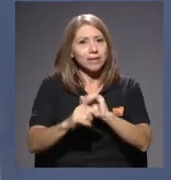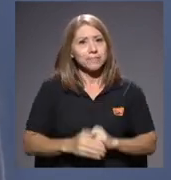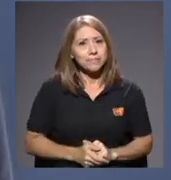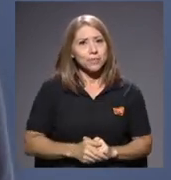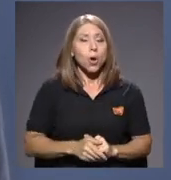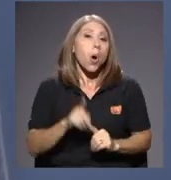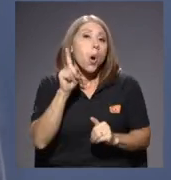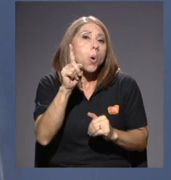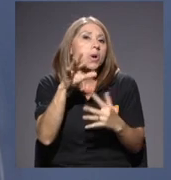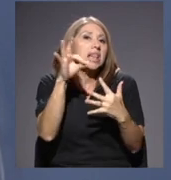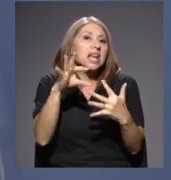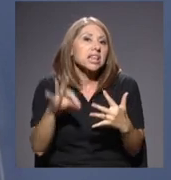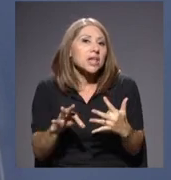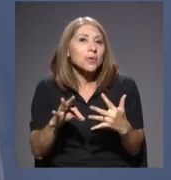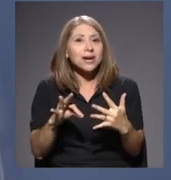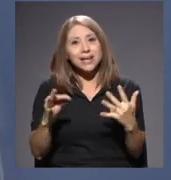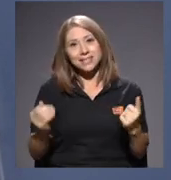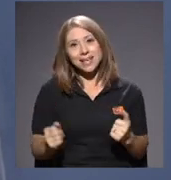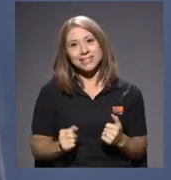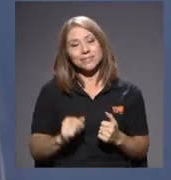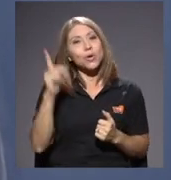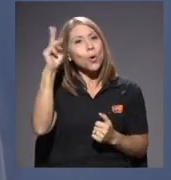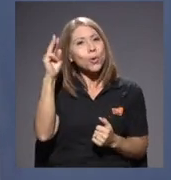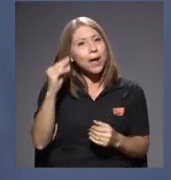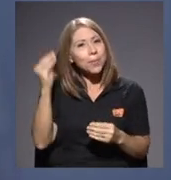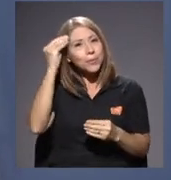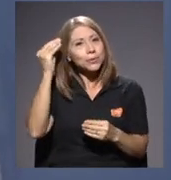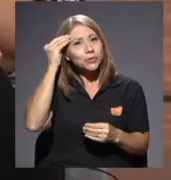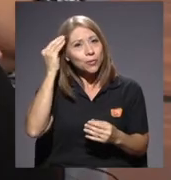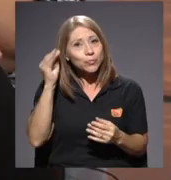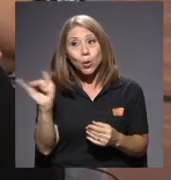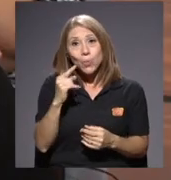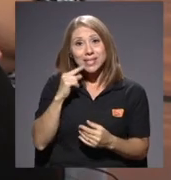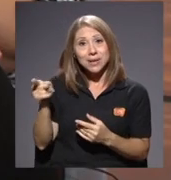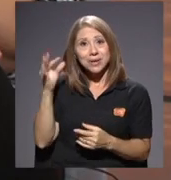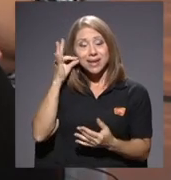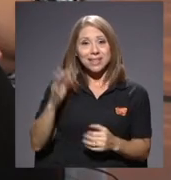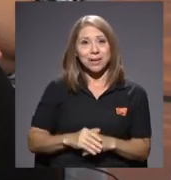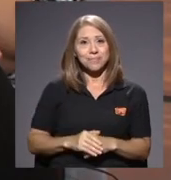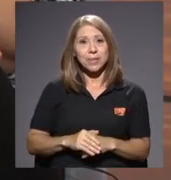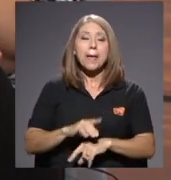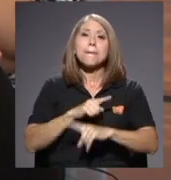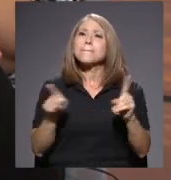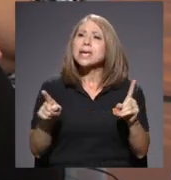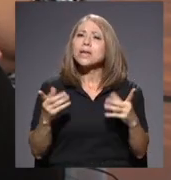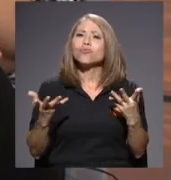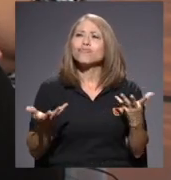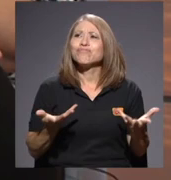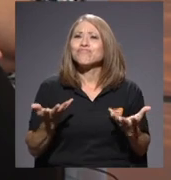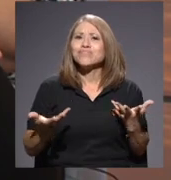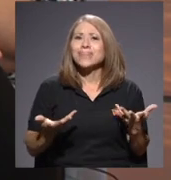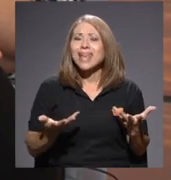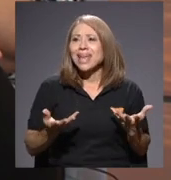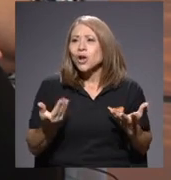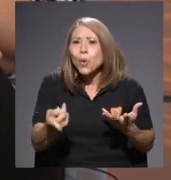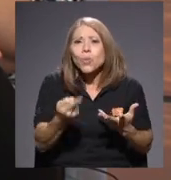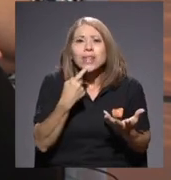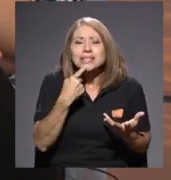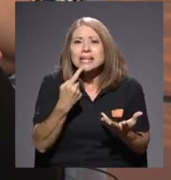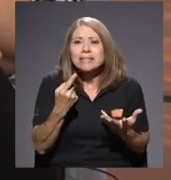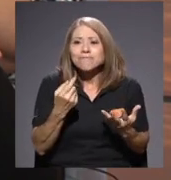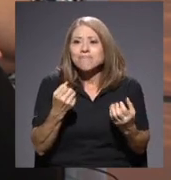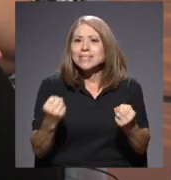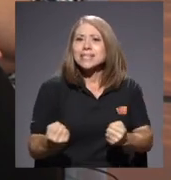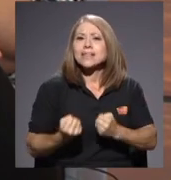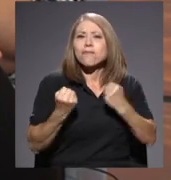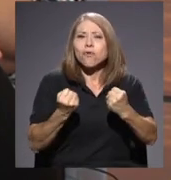una moción, como bien apuntaba Margarita, pero faltó eso. Pero que no quede en el ambiente de que se está fortaleciendo mucho con